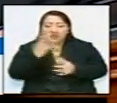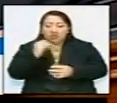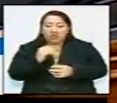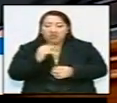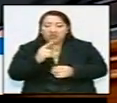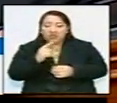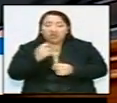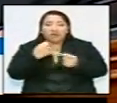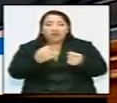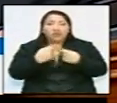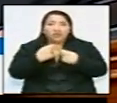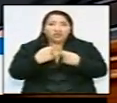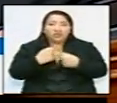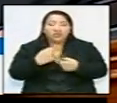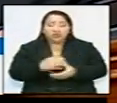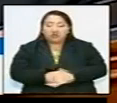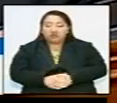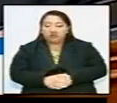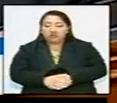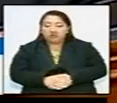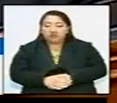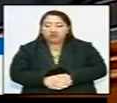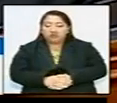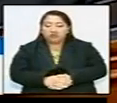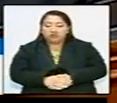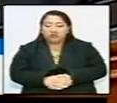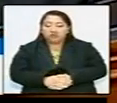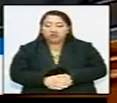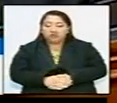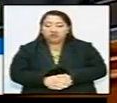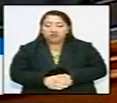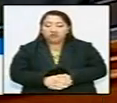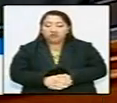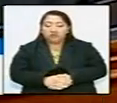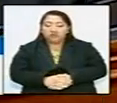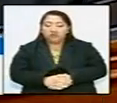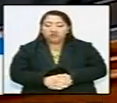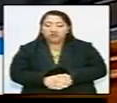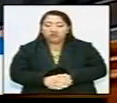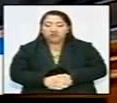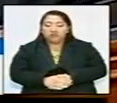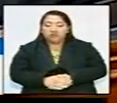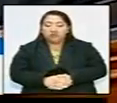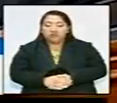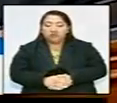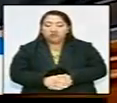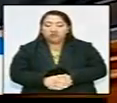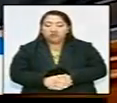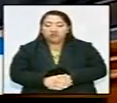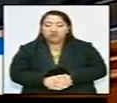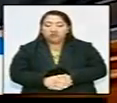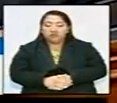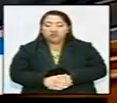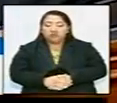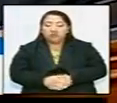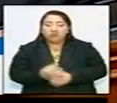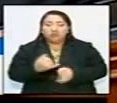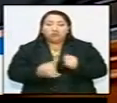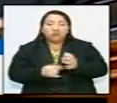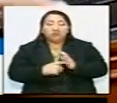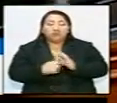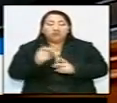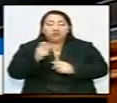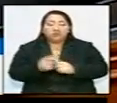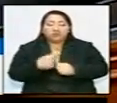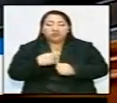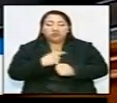y chantaje. Siguiente diapositiva. Sobre este último punto quiero resaltar que el